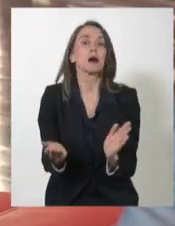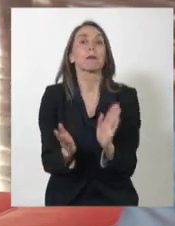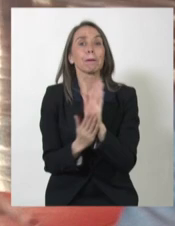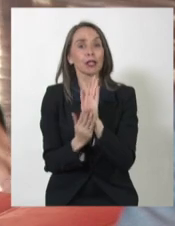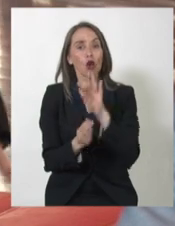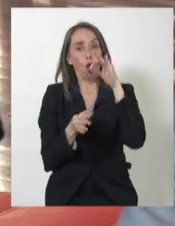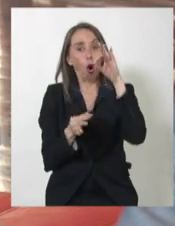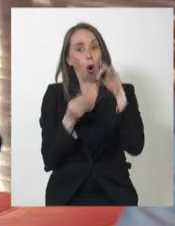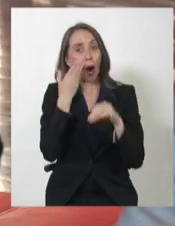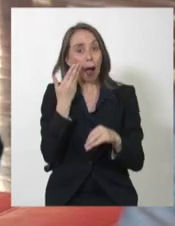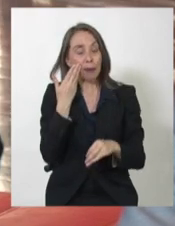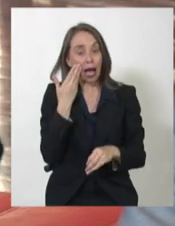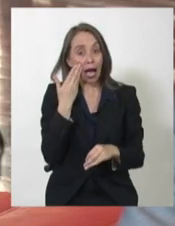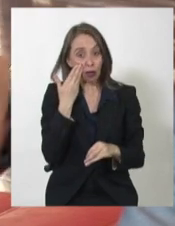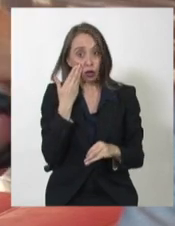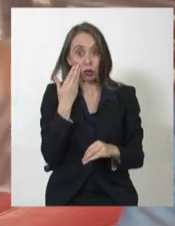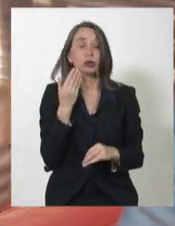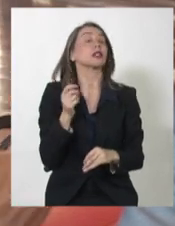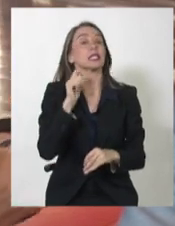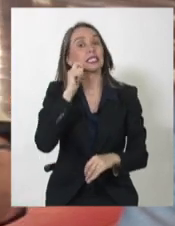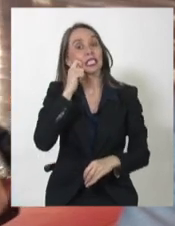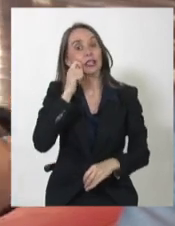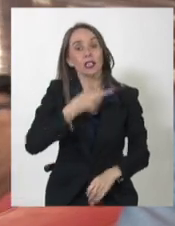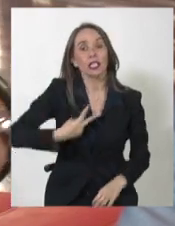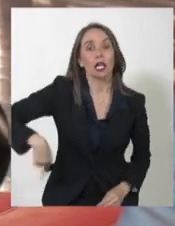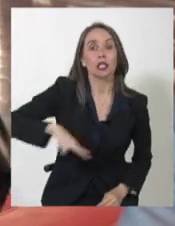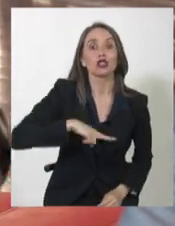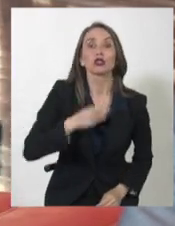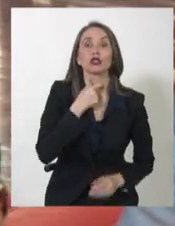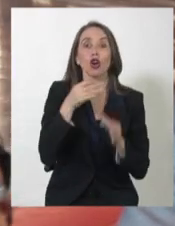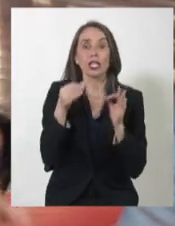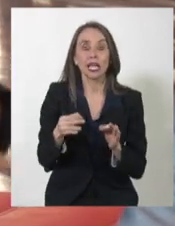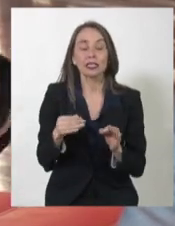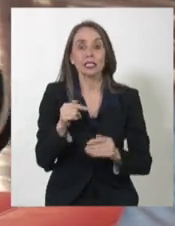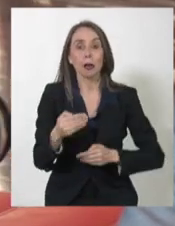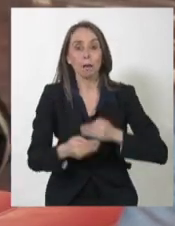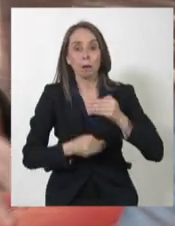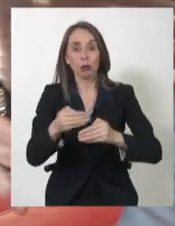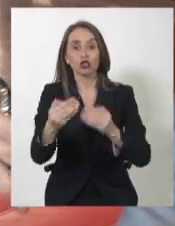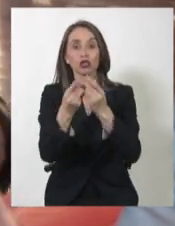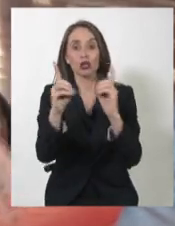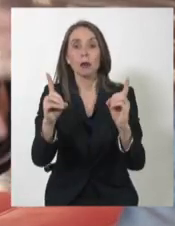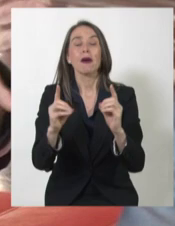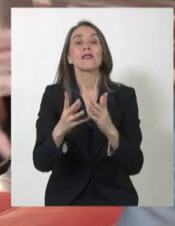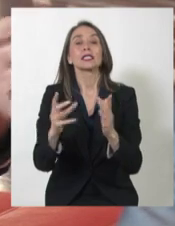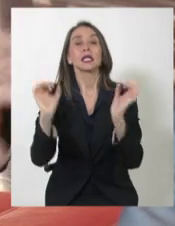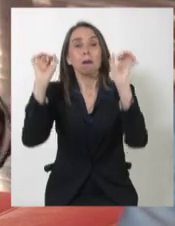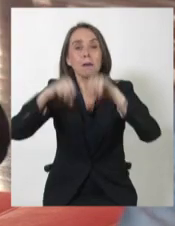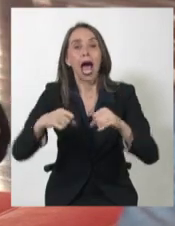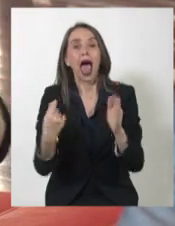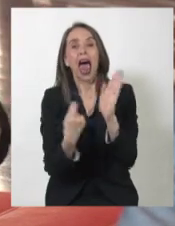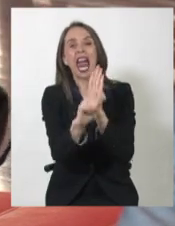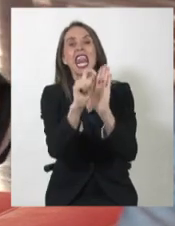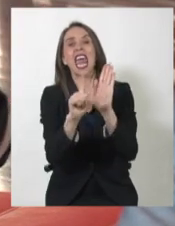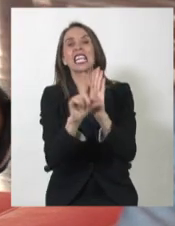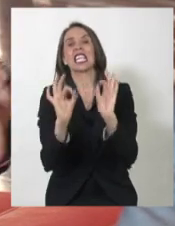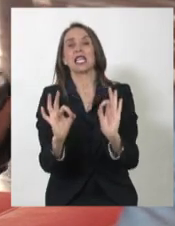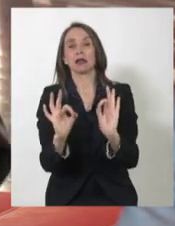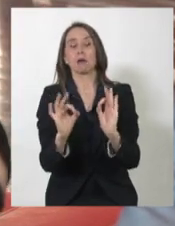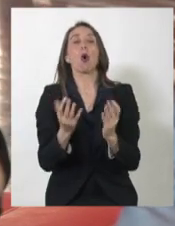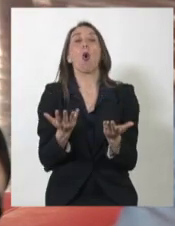en blanco nos garantiza, insisto, mayor legitimidad del proceso democrático, en cómo se va a llevar a